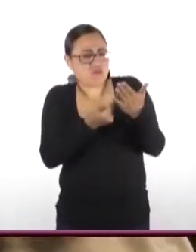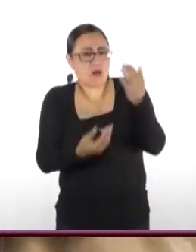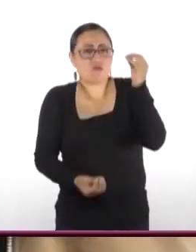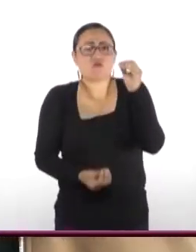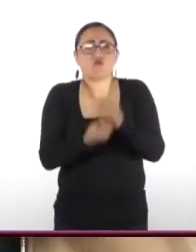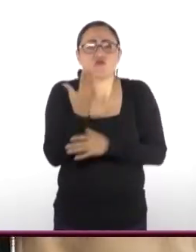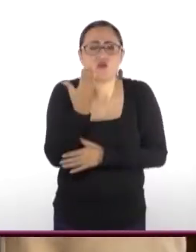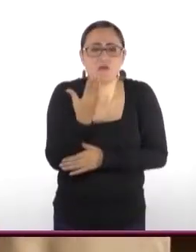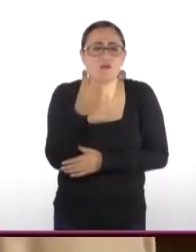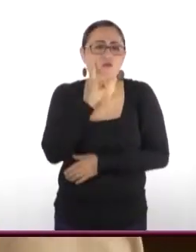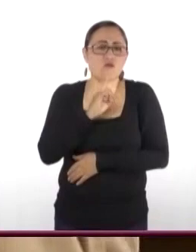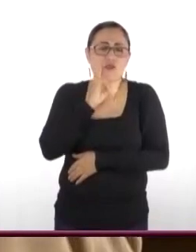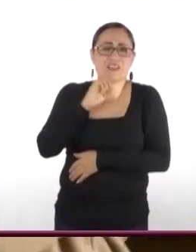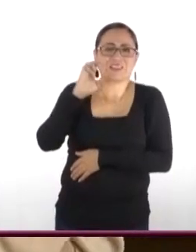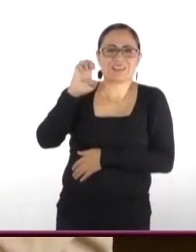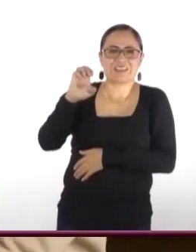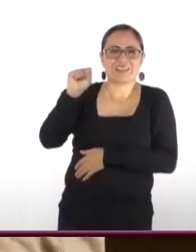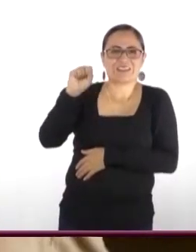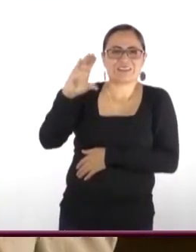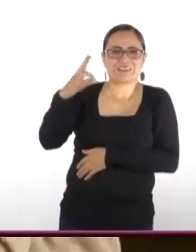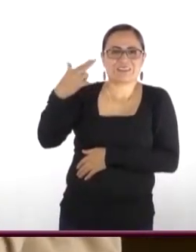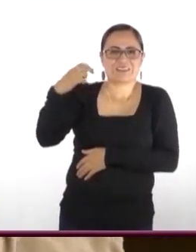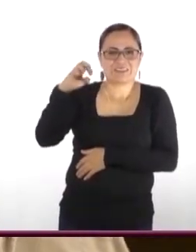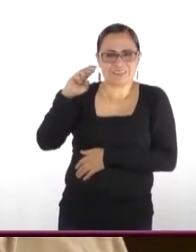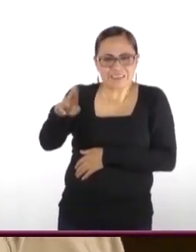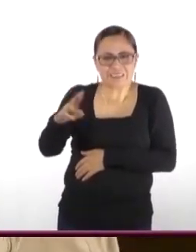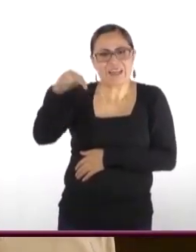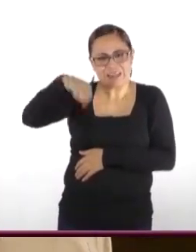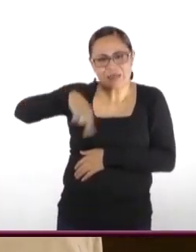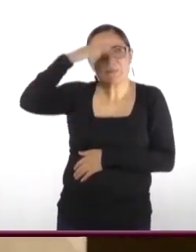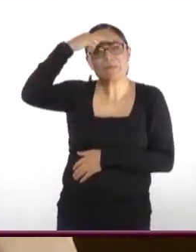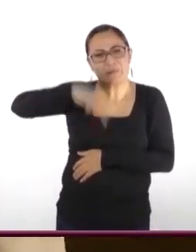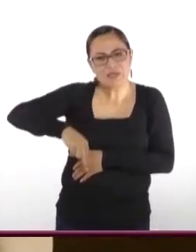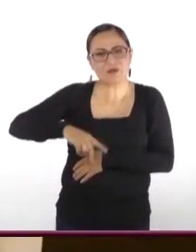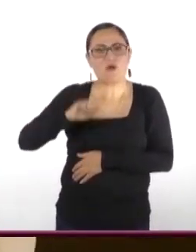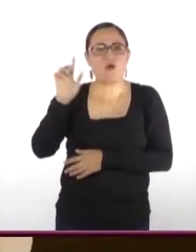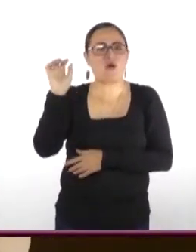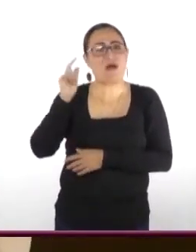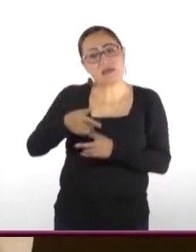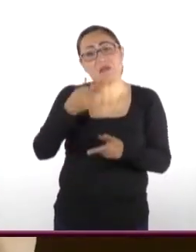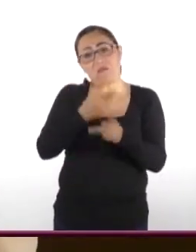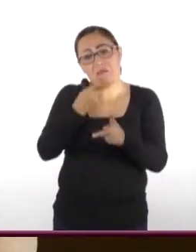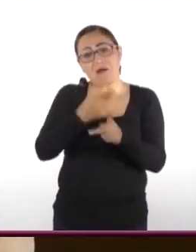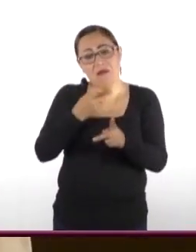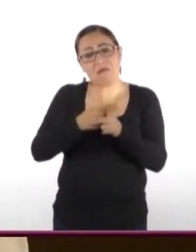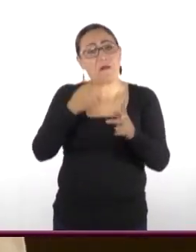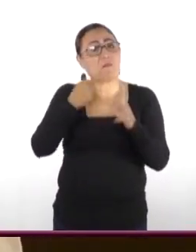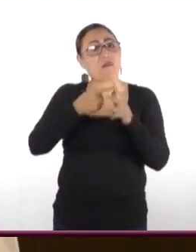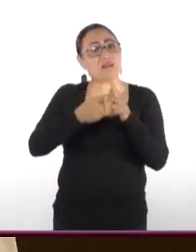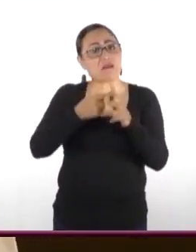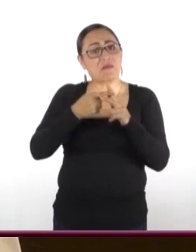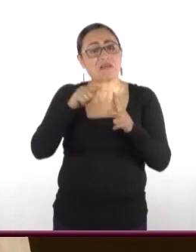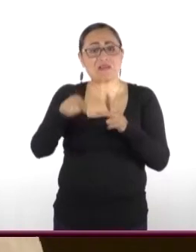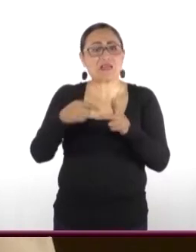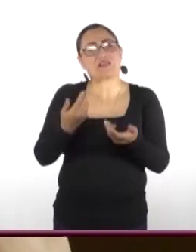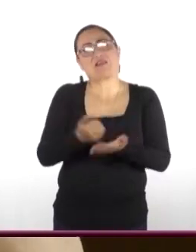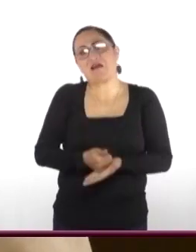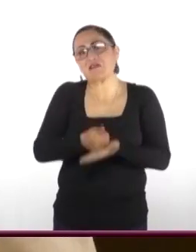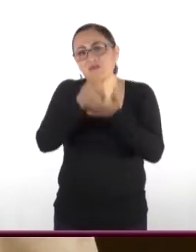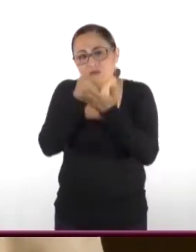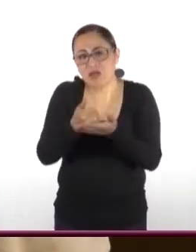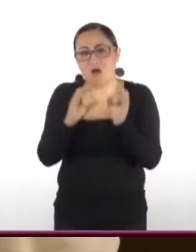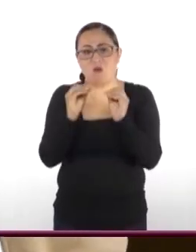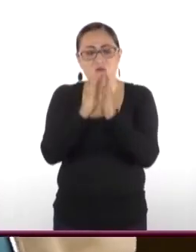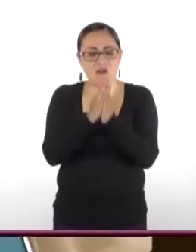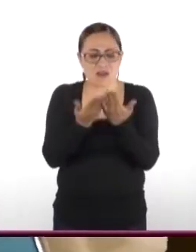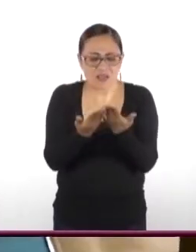sale y resulta que tenemos a la nueva Escherina en México. Yo pienso que las matemáticas de la prepa le sirvieron de algo, o a lo mejor